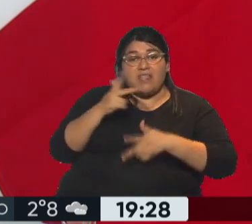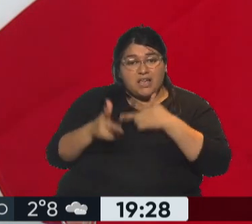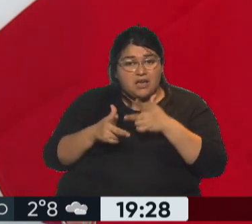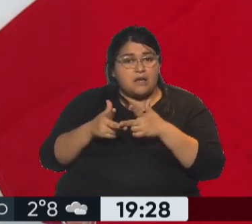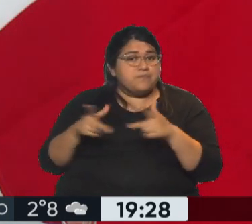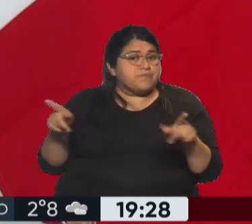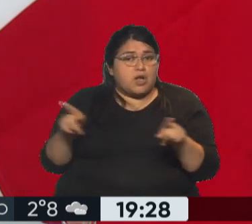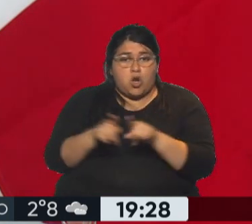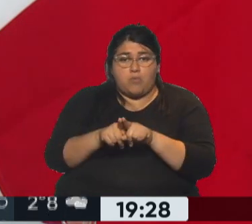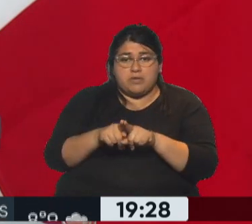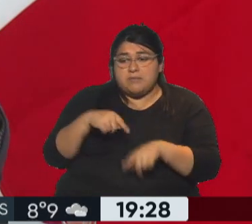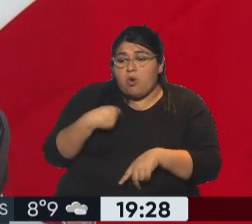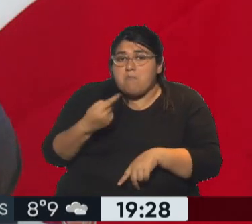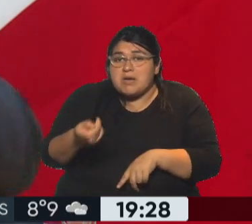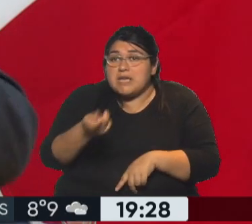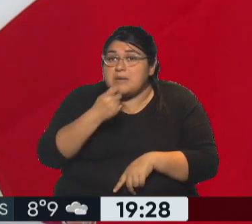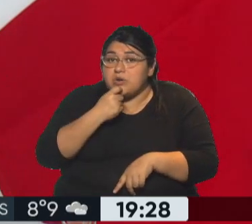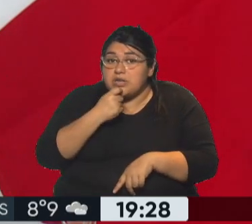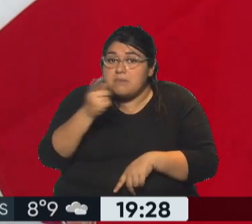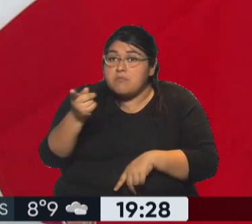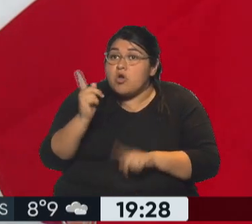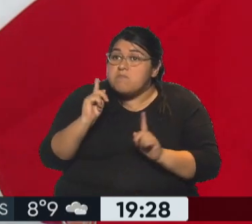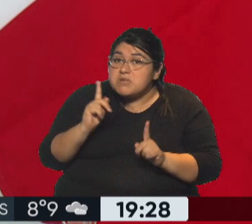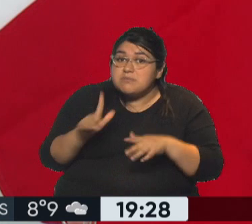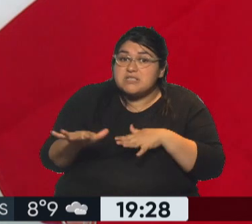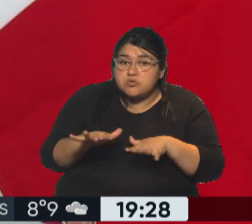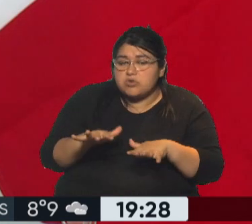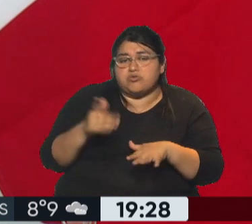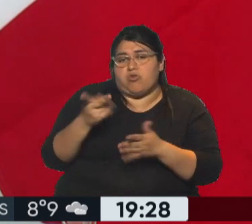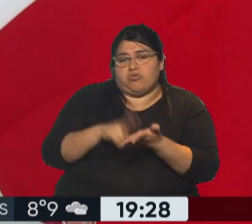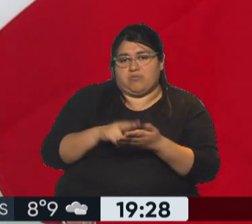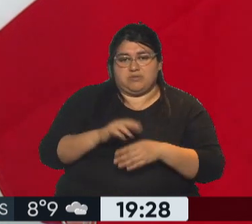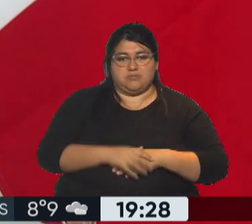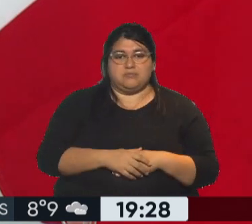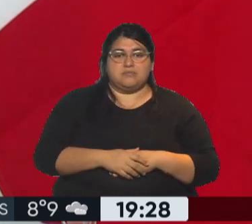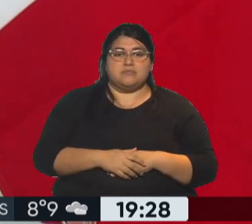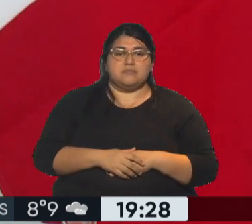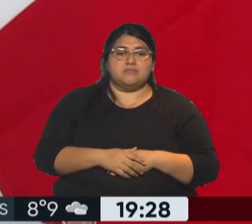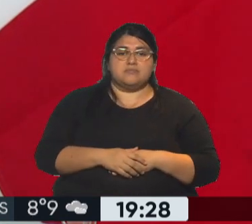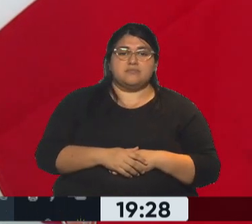y exactamente lo mismo que diré mañana si la situación es la misma.